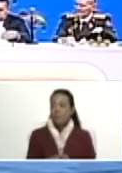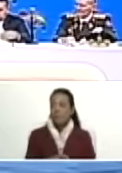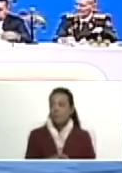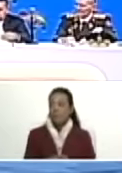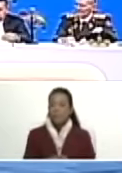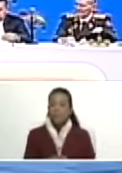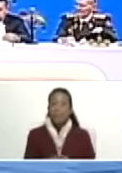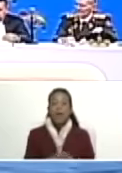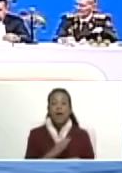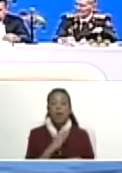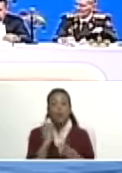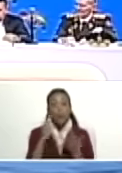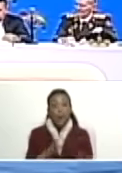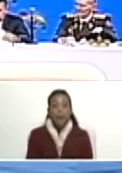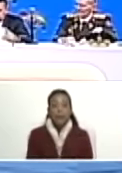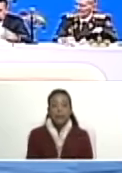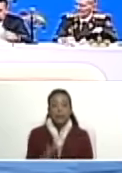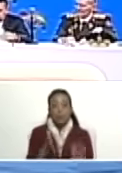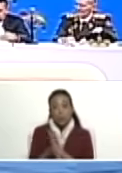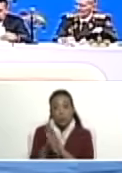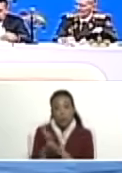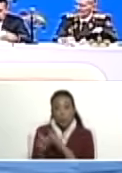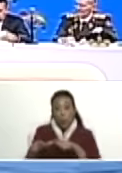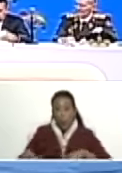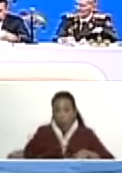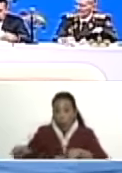A su muerte lo sucedió